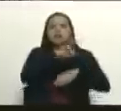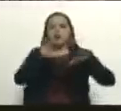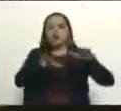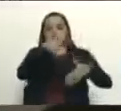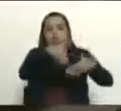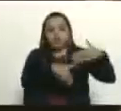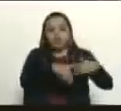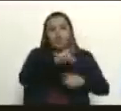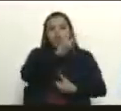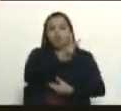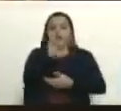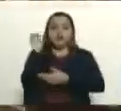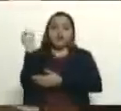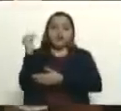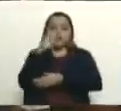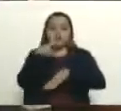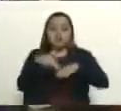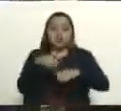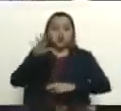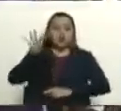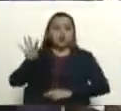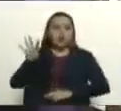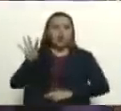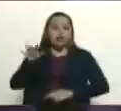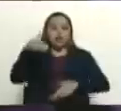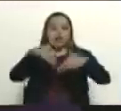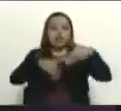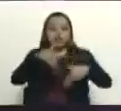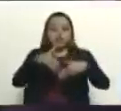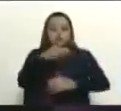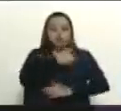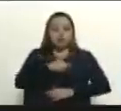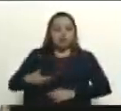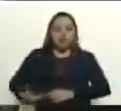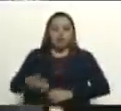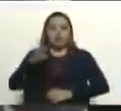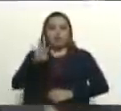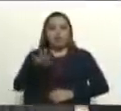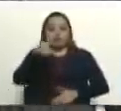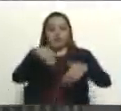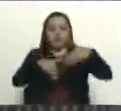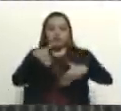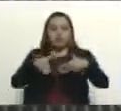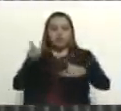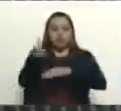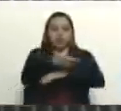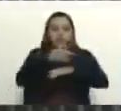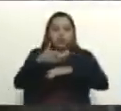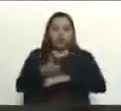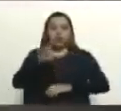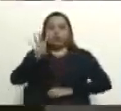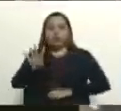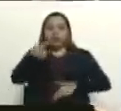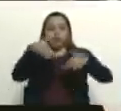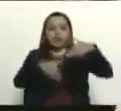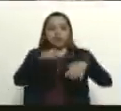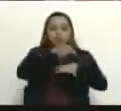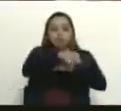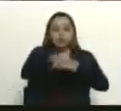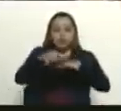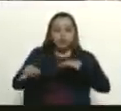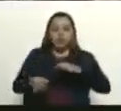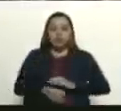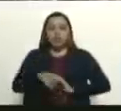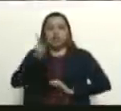elecciones parlamentarias, 4 elecciones presidenciales, 4 elecciones de gobernadores, 4 elecciones municipales,